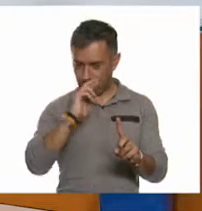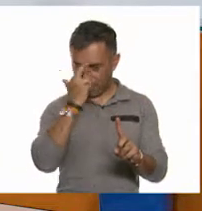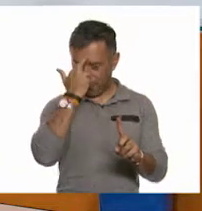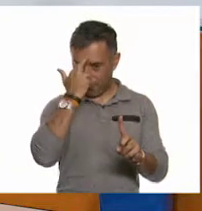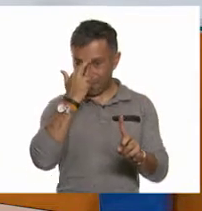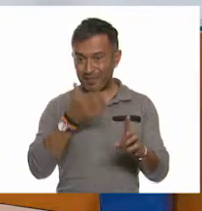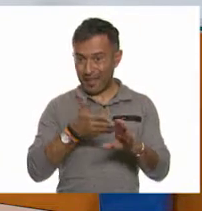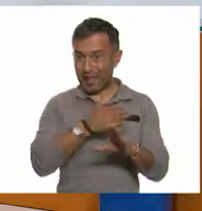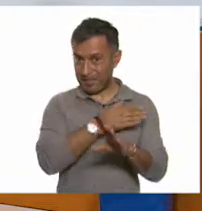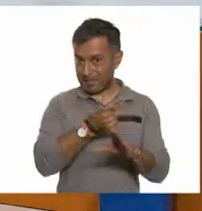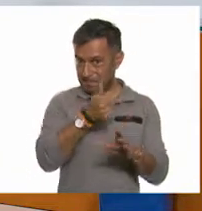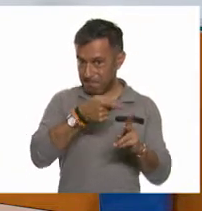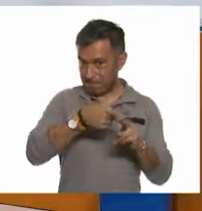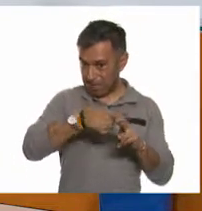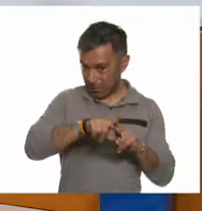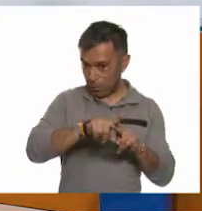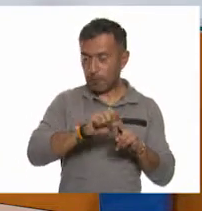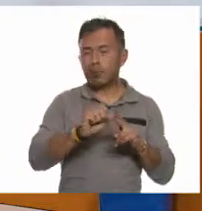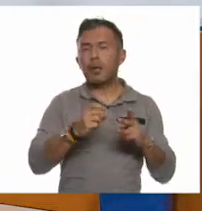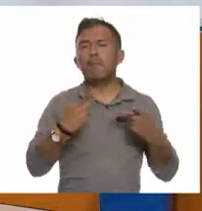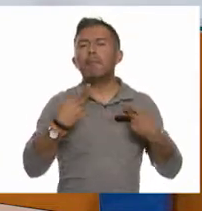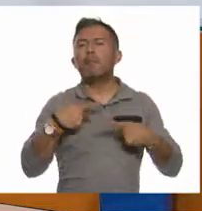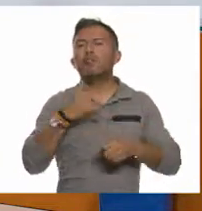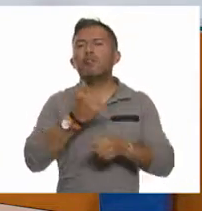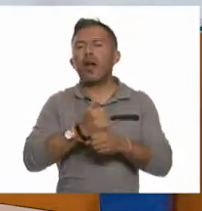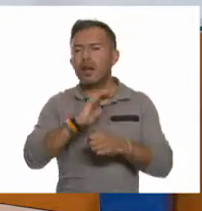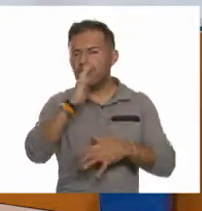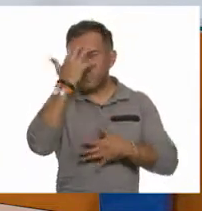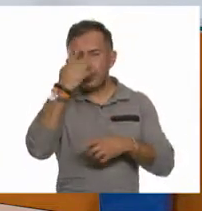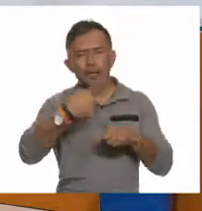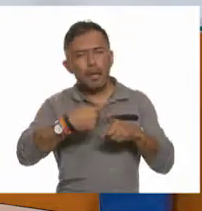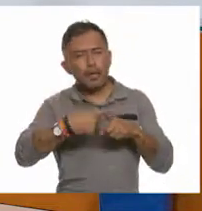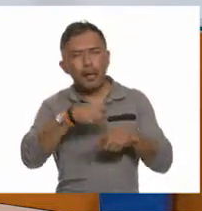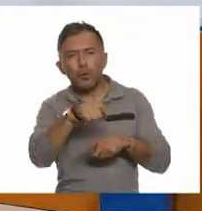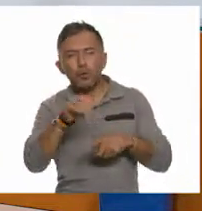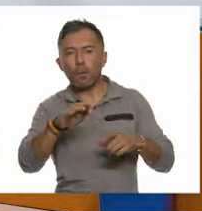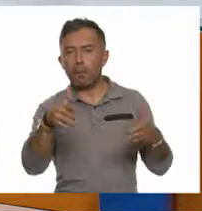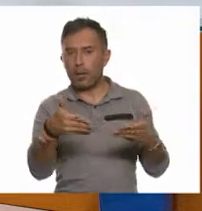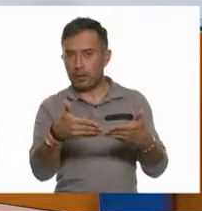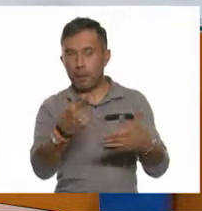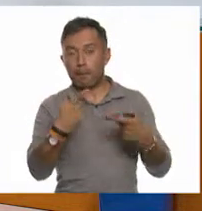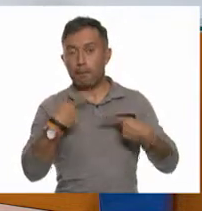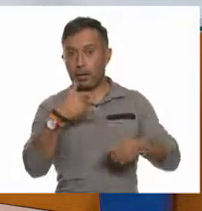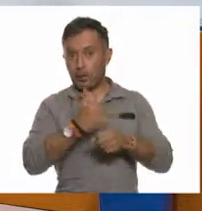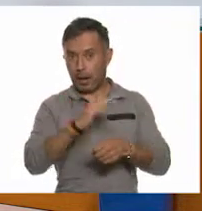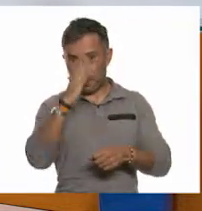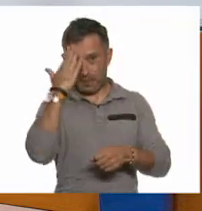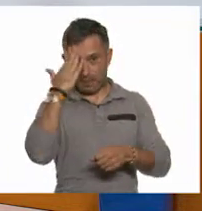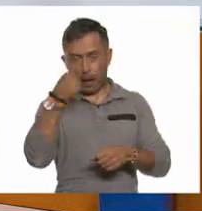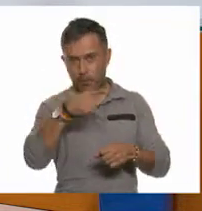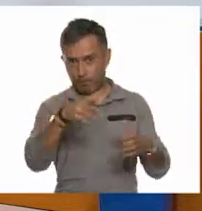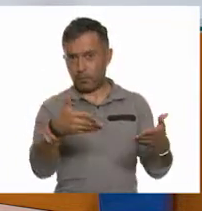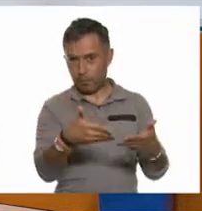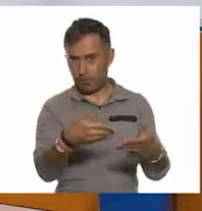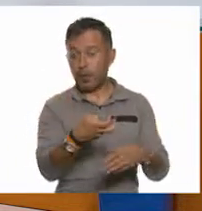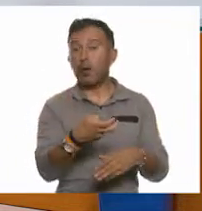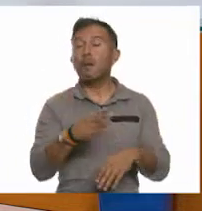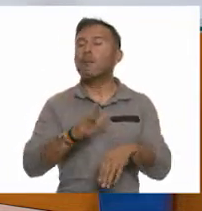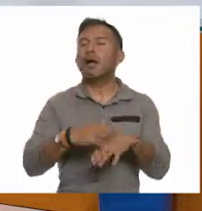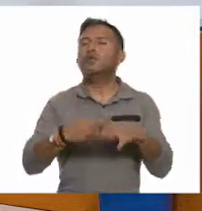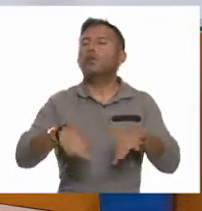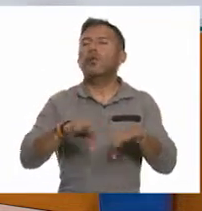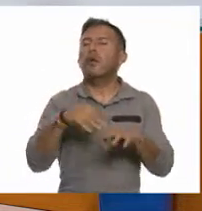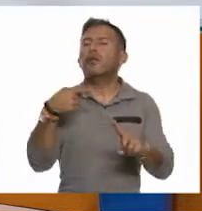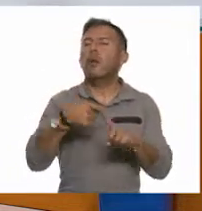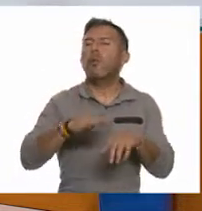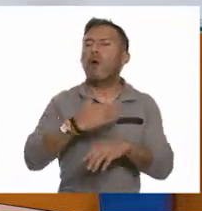inicio pues se presentan a los personajes que intervienen en el cuento, o por lo menos al personaje principal. También es muy importante porque